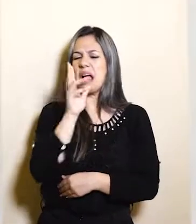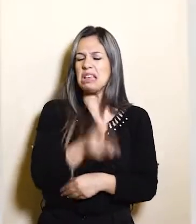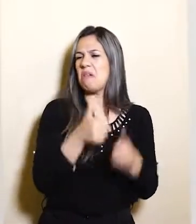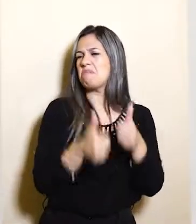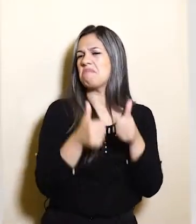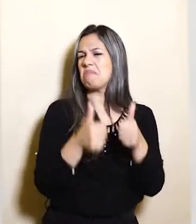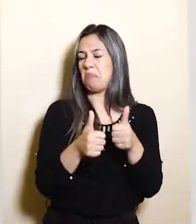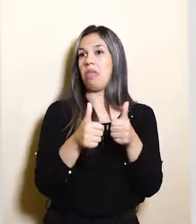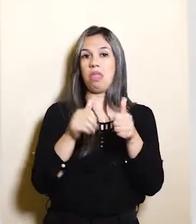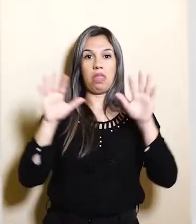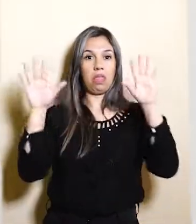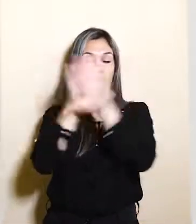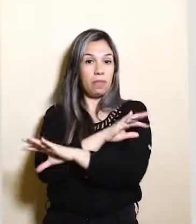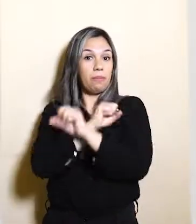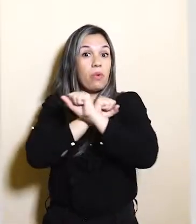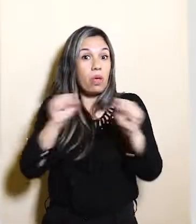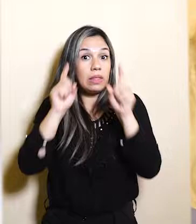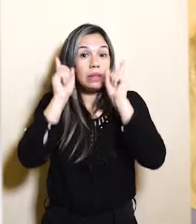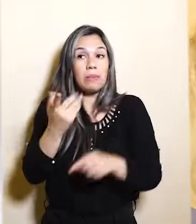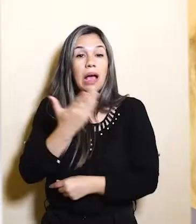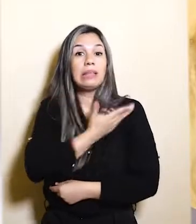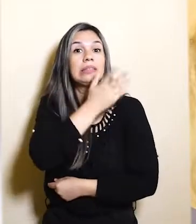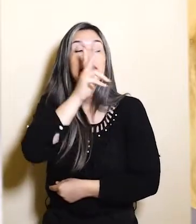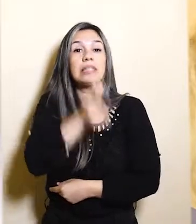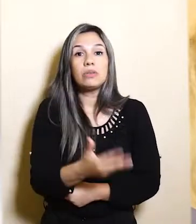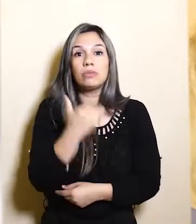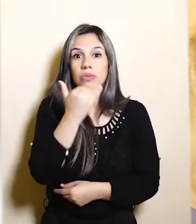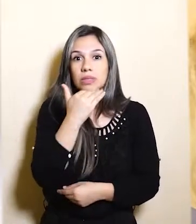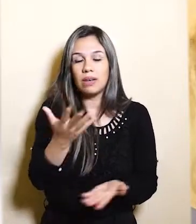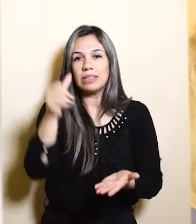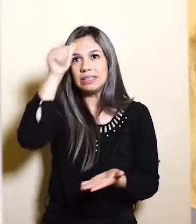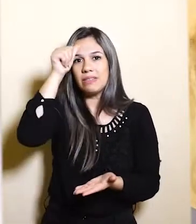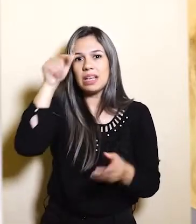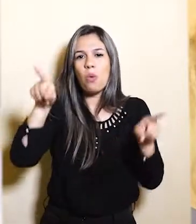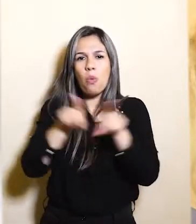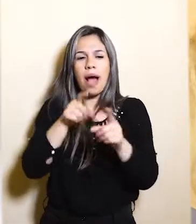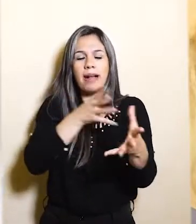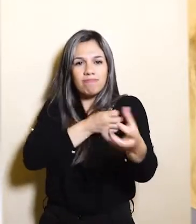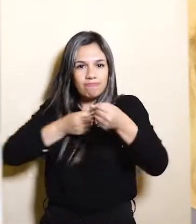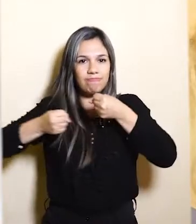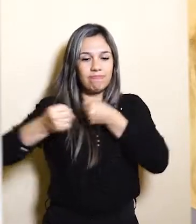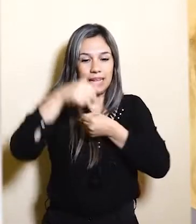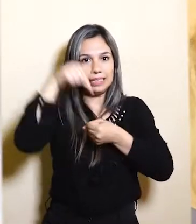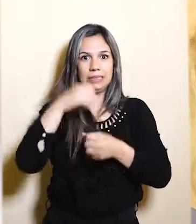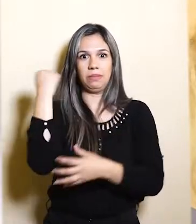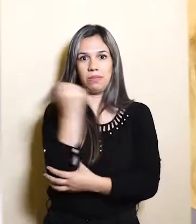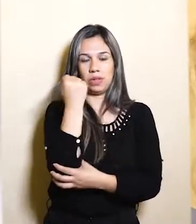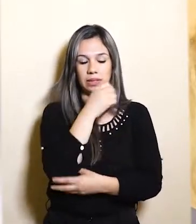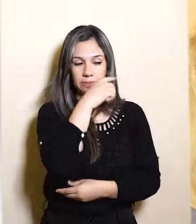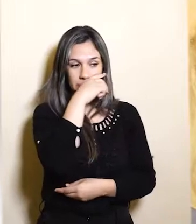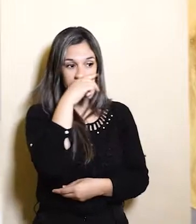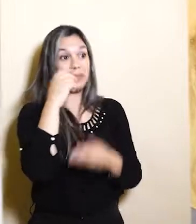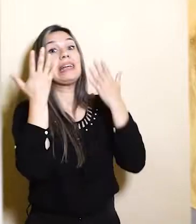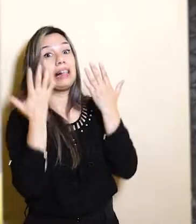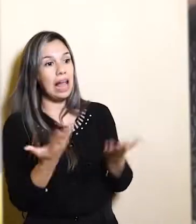esta realidad, nombrándolos de esta manera, parece que cobra otra dimensión, Erika. Cobra otra dimensión. Hacerlo. Y entonces ahí vienen los